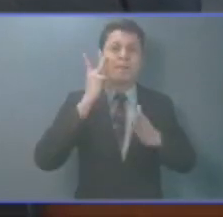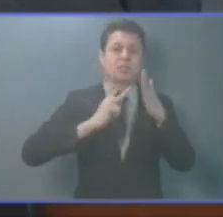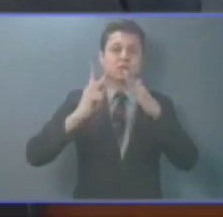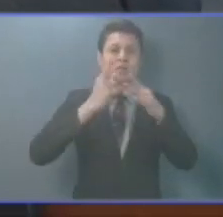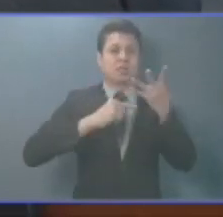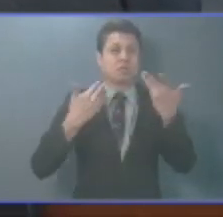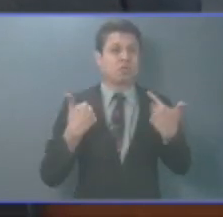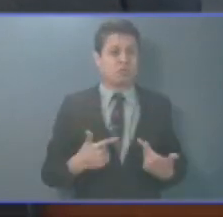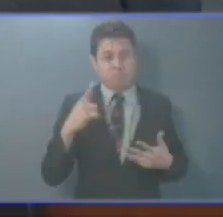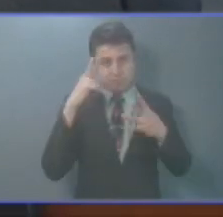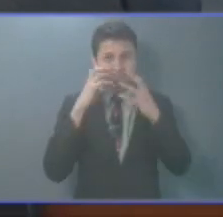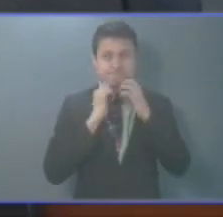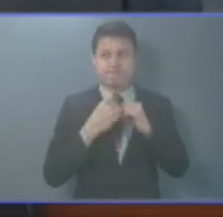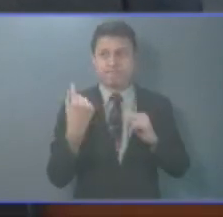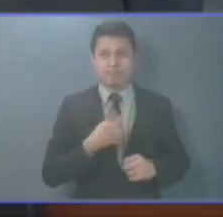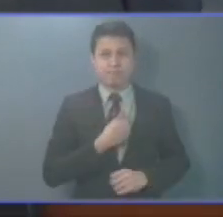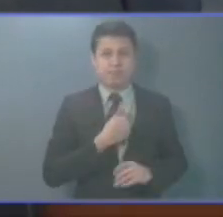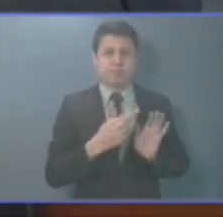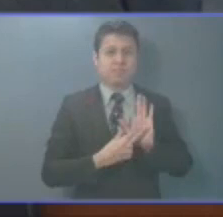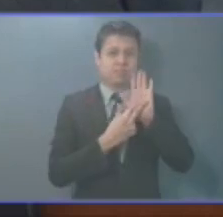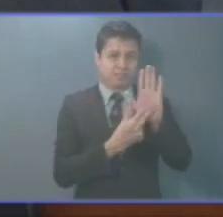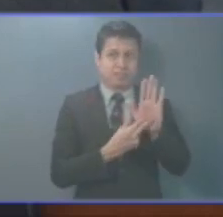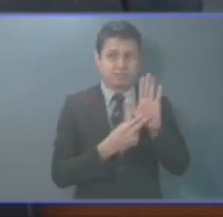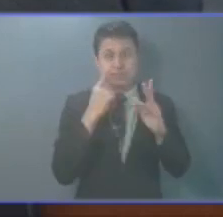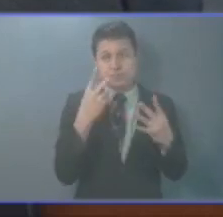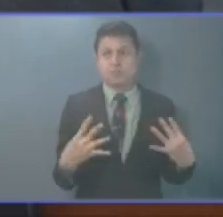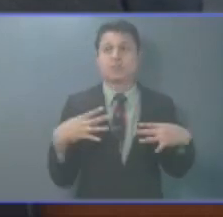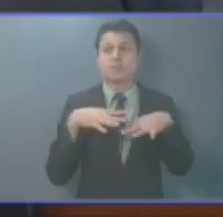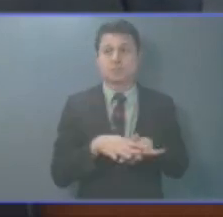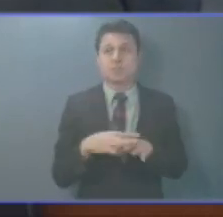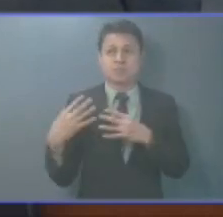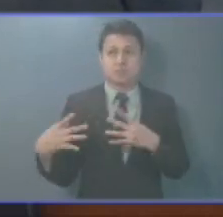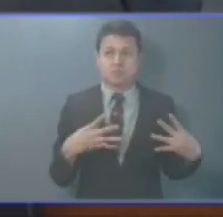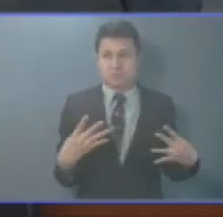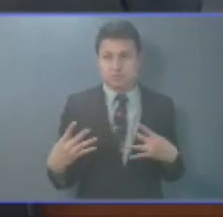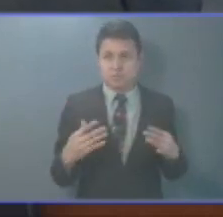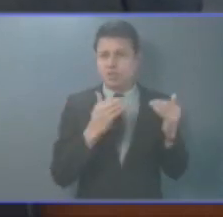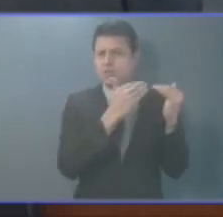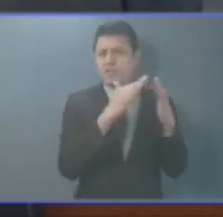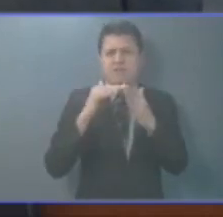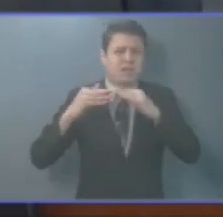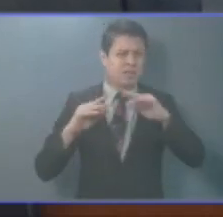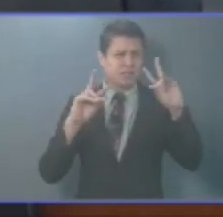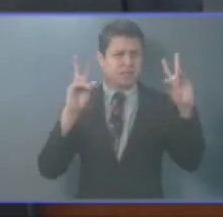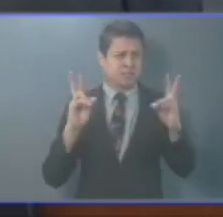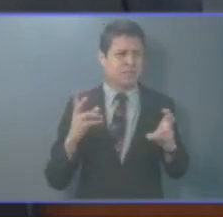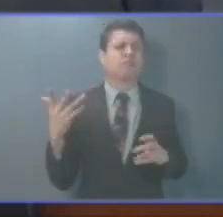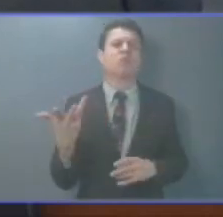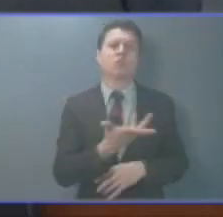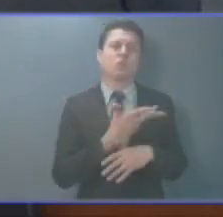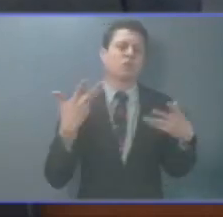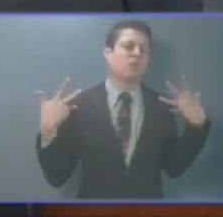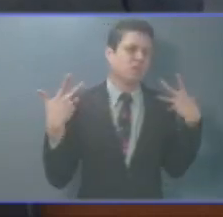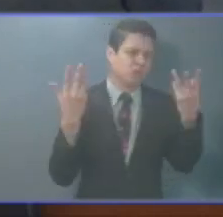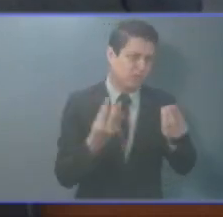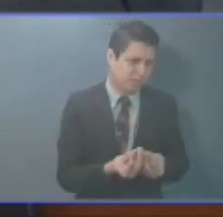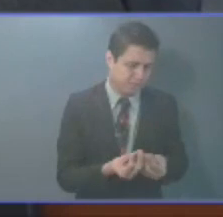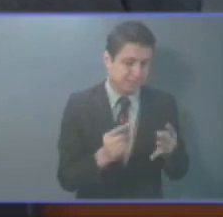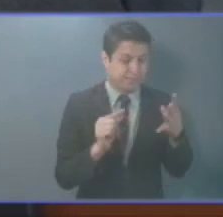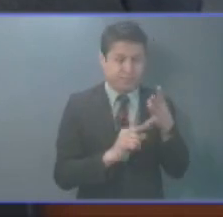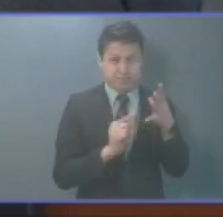para garantizar su autorrepresentación y su participación activa en los diferentes ámbitos de la sociedad.